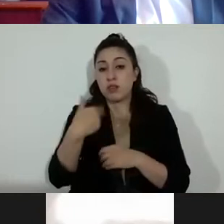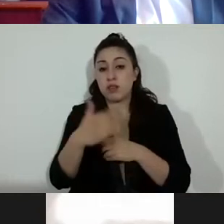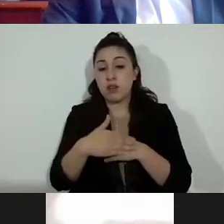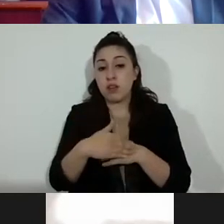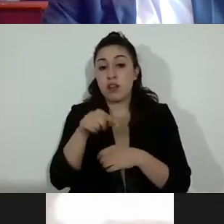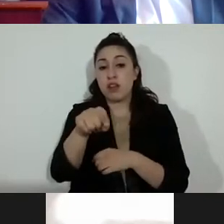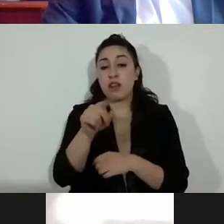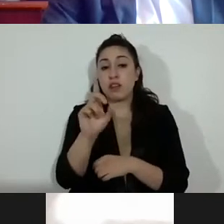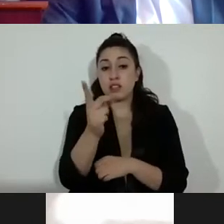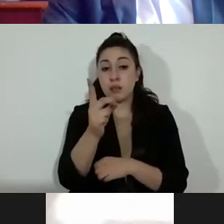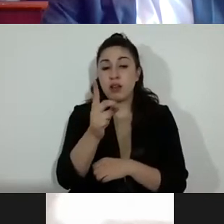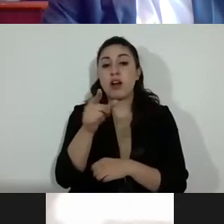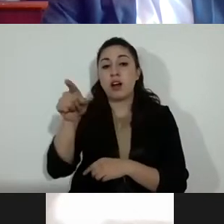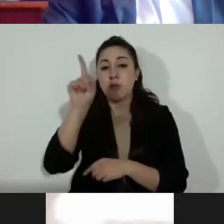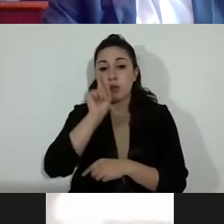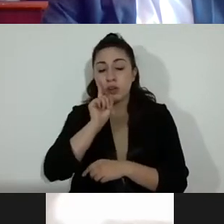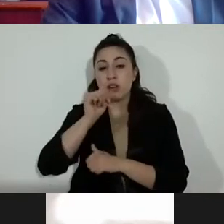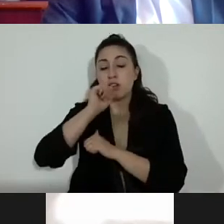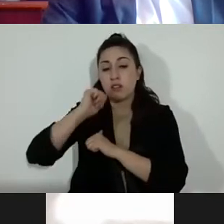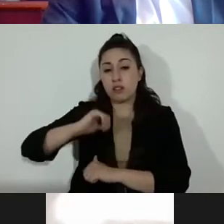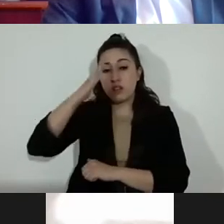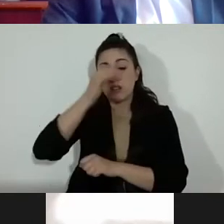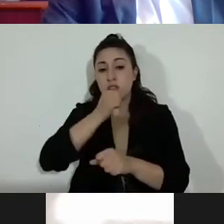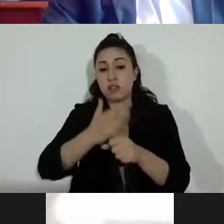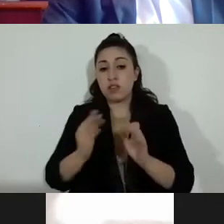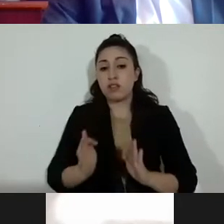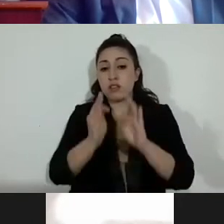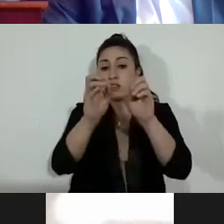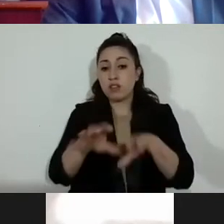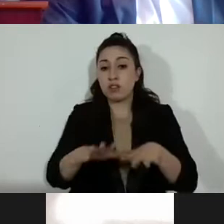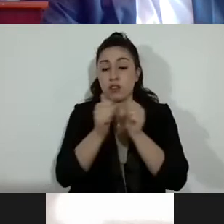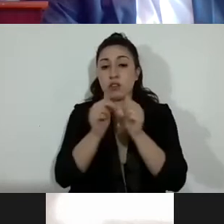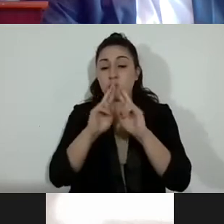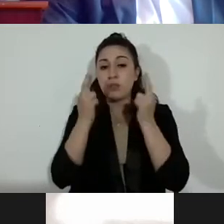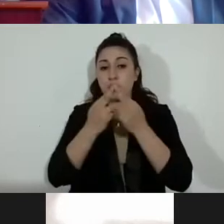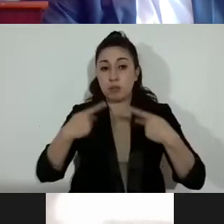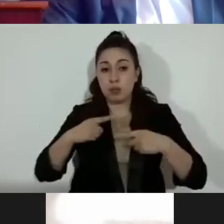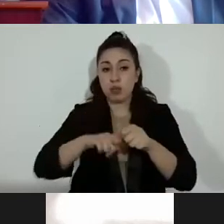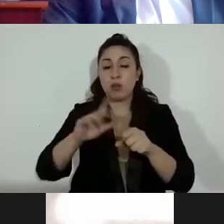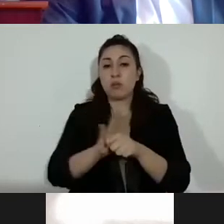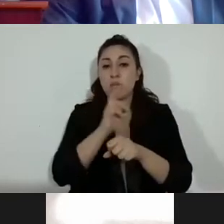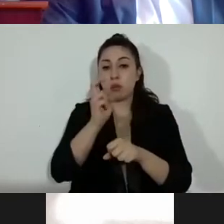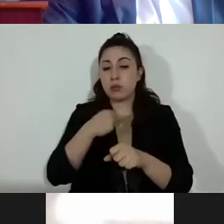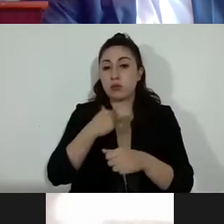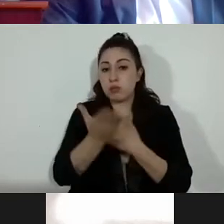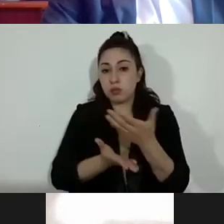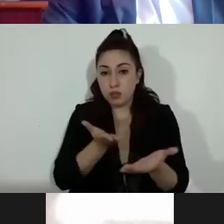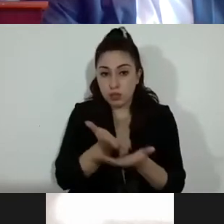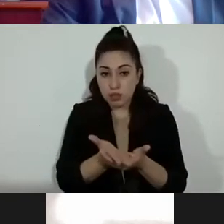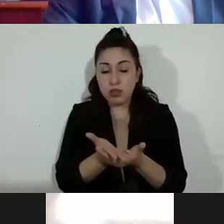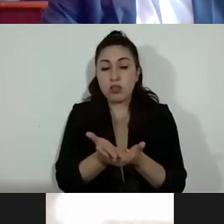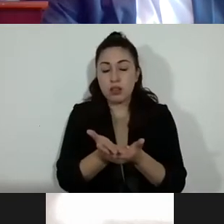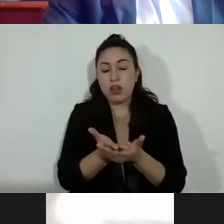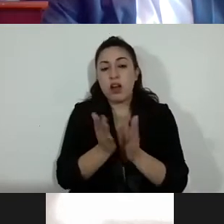ella estará compareciendo ante el Pleno. Es por eso que nosotros sugerimos y tomamos a